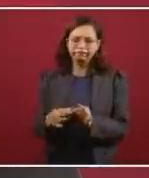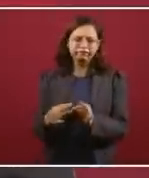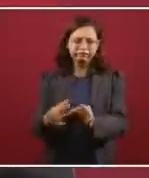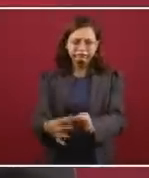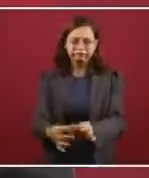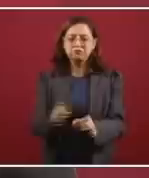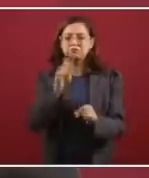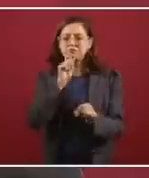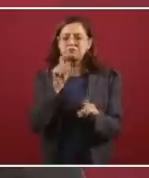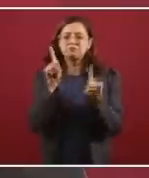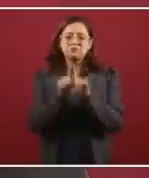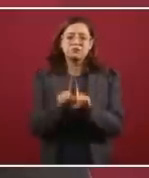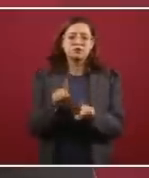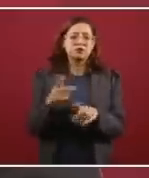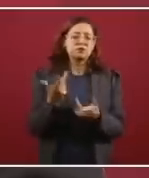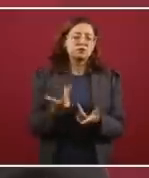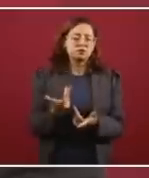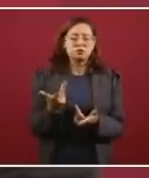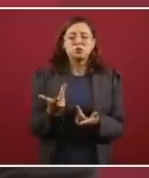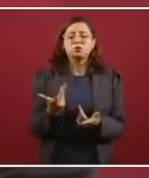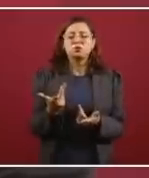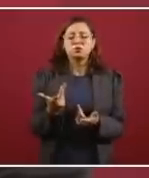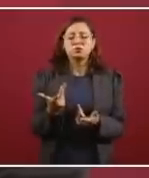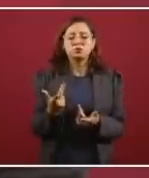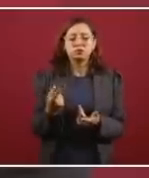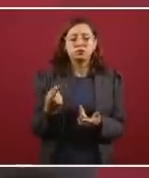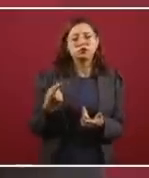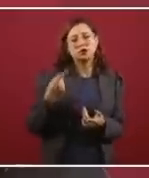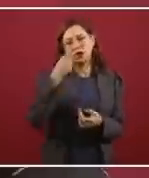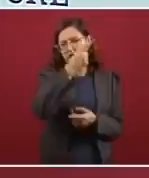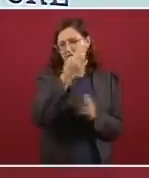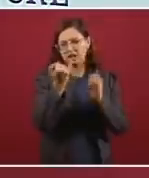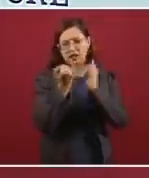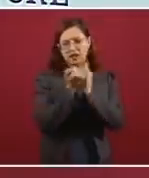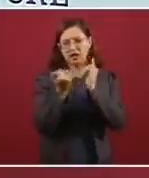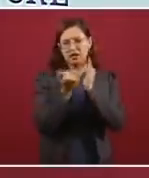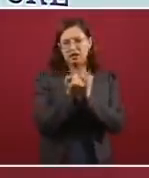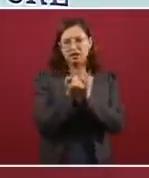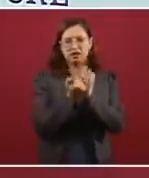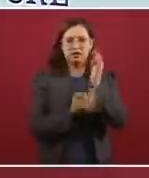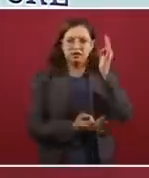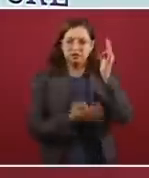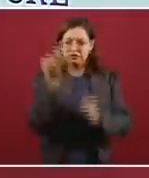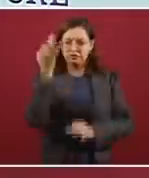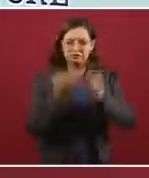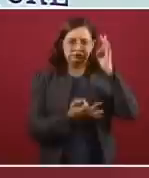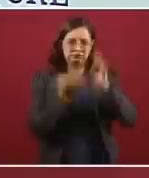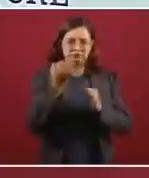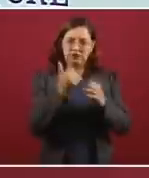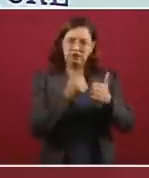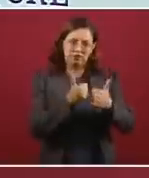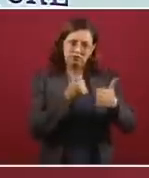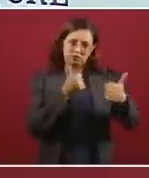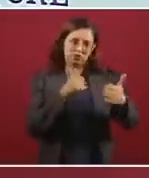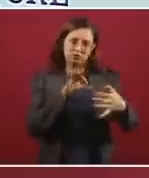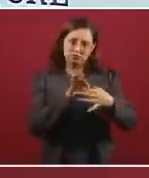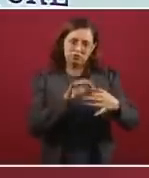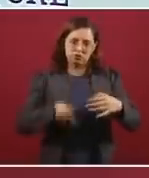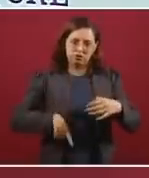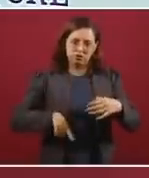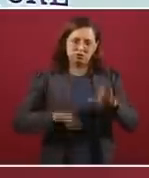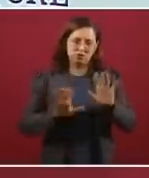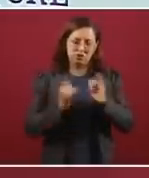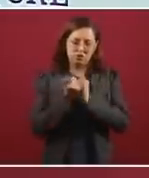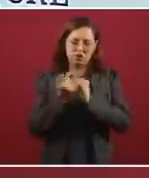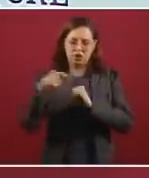lo es también, la Fiscalía General tiene autonomía, el fiscal de distrito también, ya ha habido varias